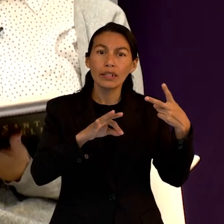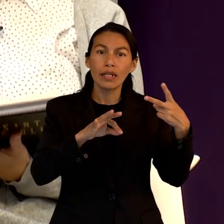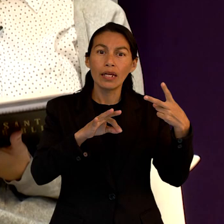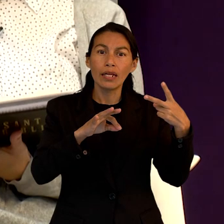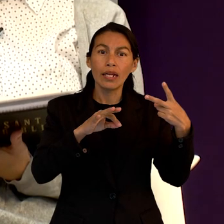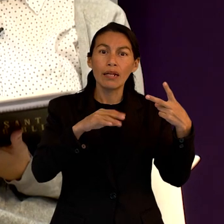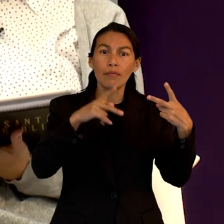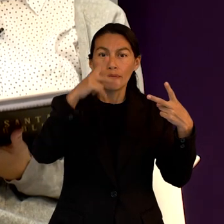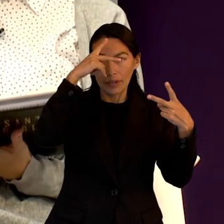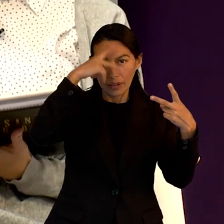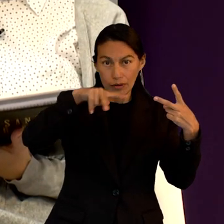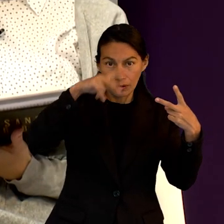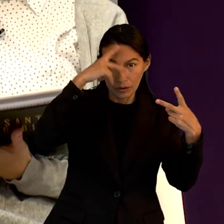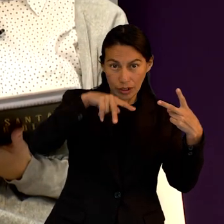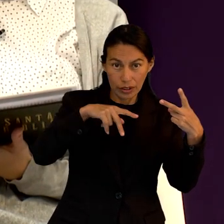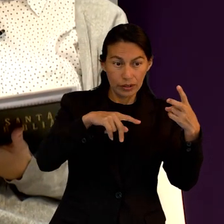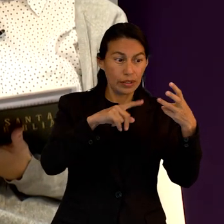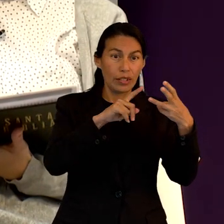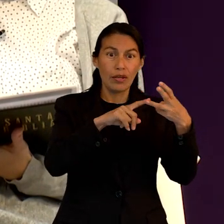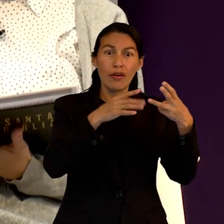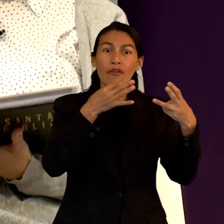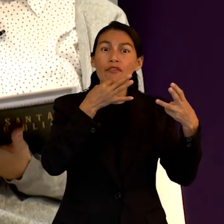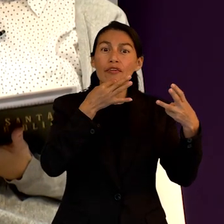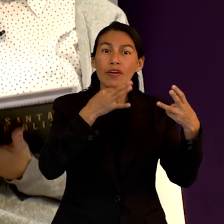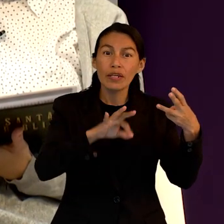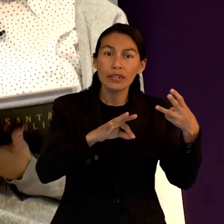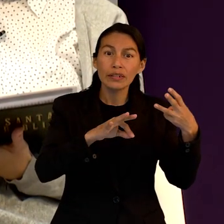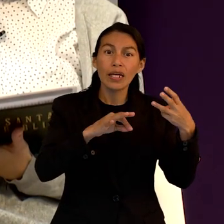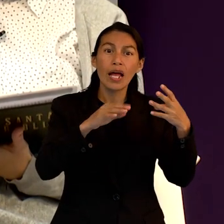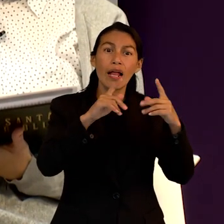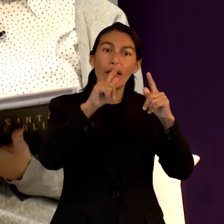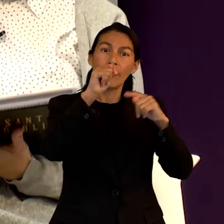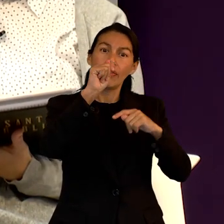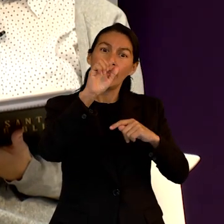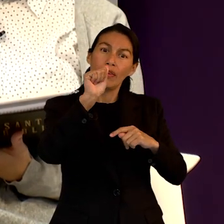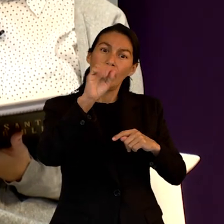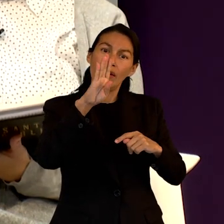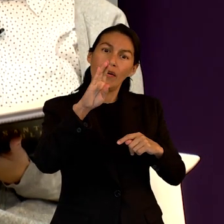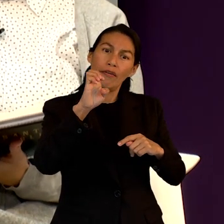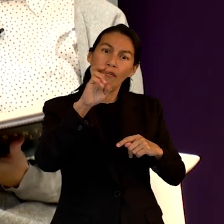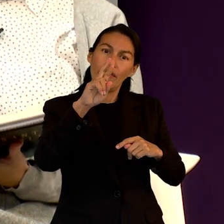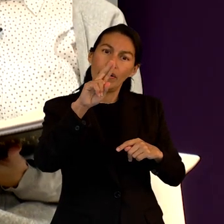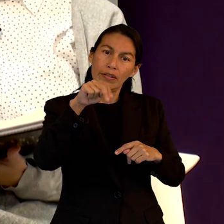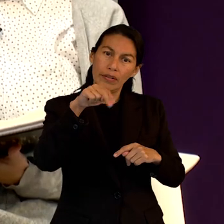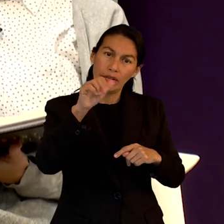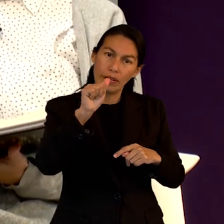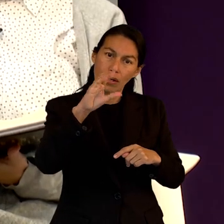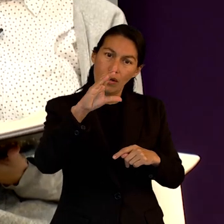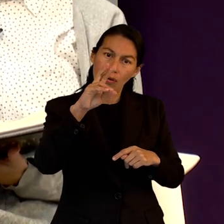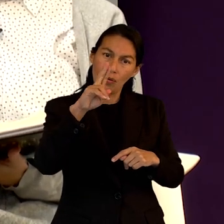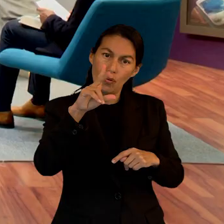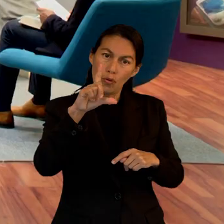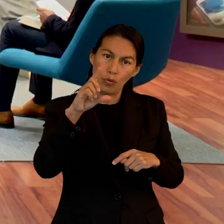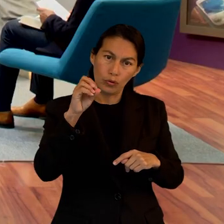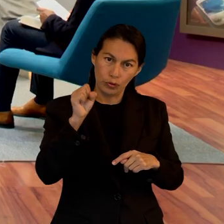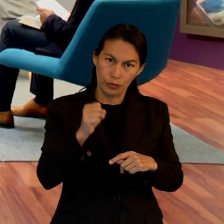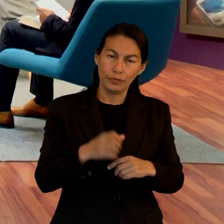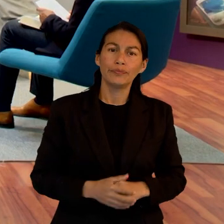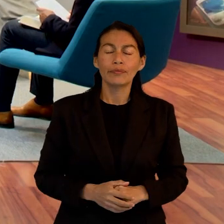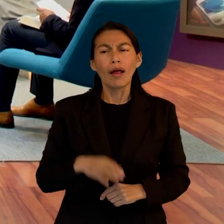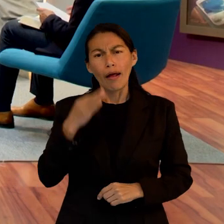y la fiesta de la semana pentecostés y la fiesta de los tabernáculos era más o menos así